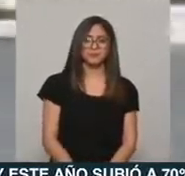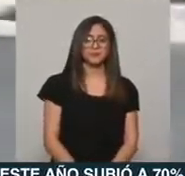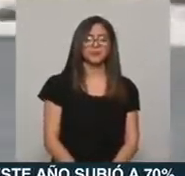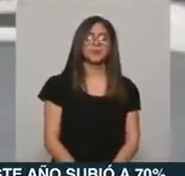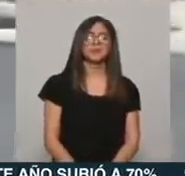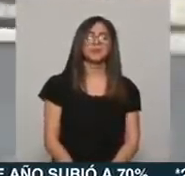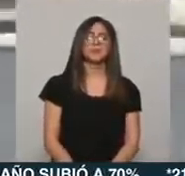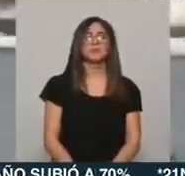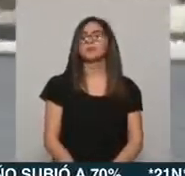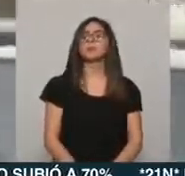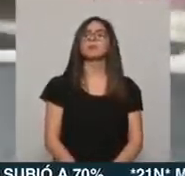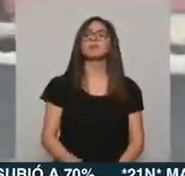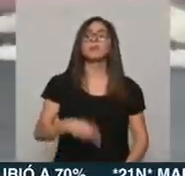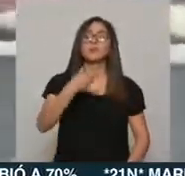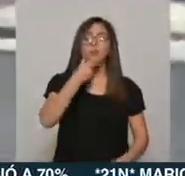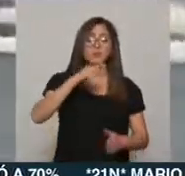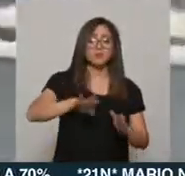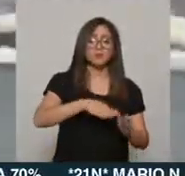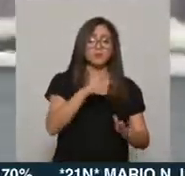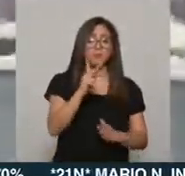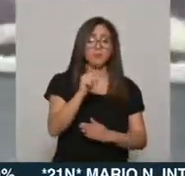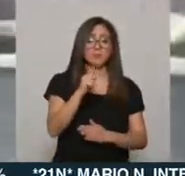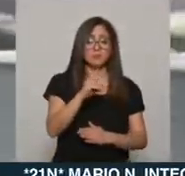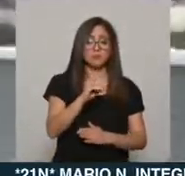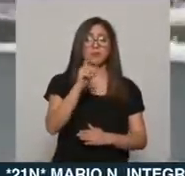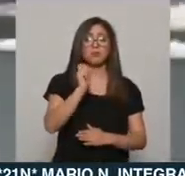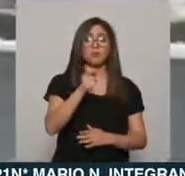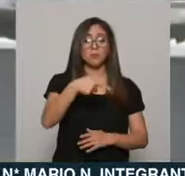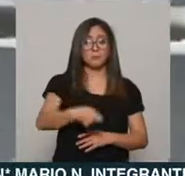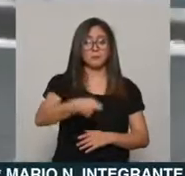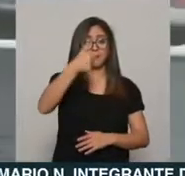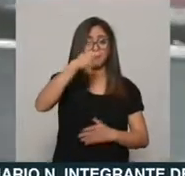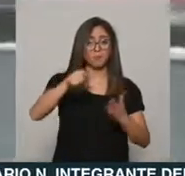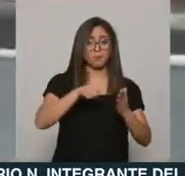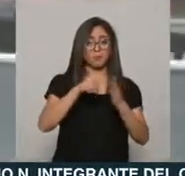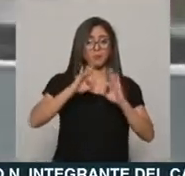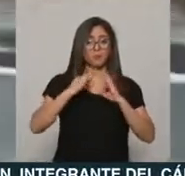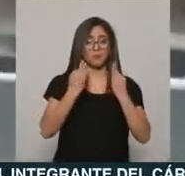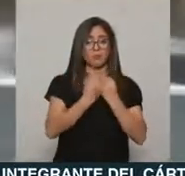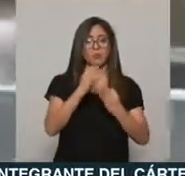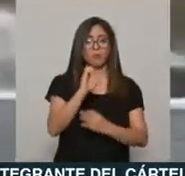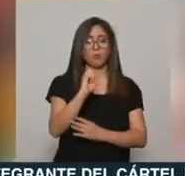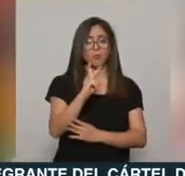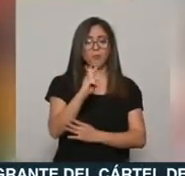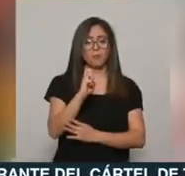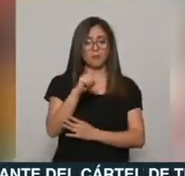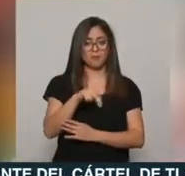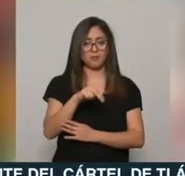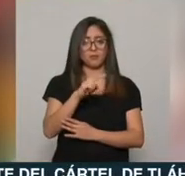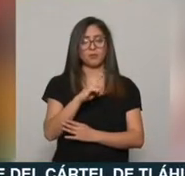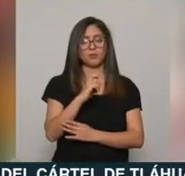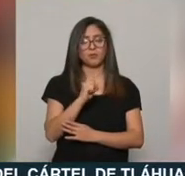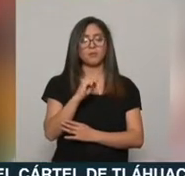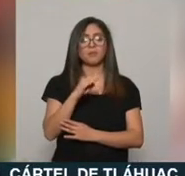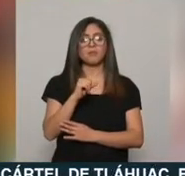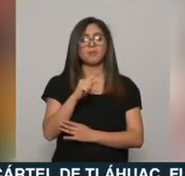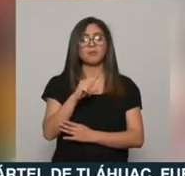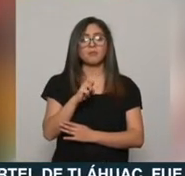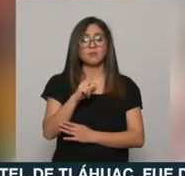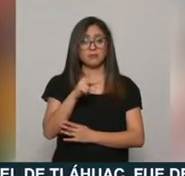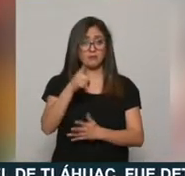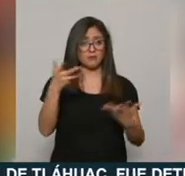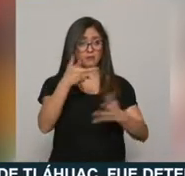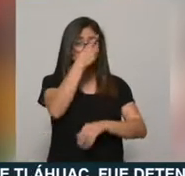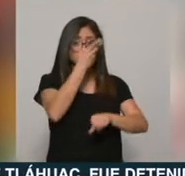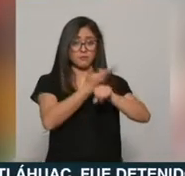El esquiador acuático Patricio Font consiguió el primer lugar en la modalidad de figuras en la categoría Open US Master, que se realizó en Estados Unidos, y con